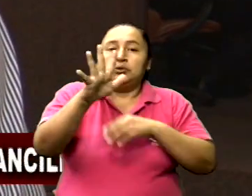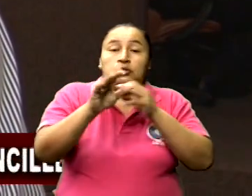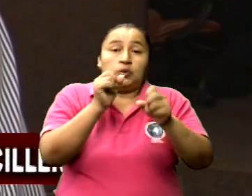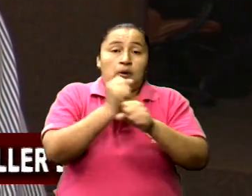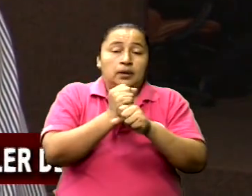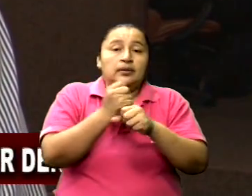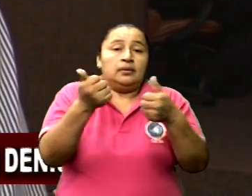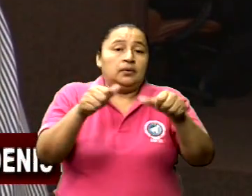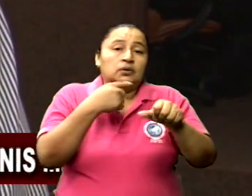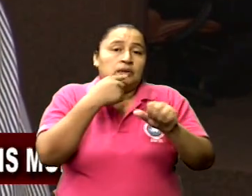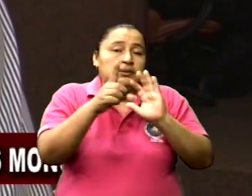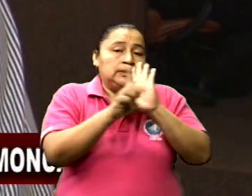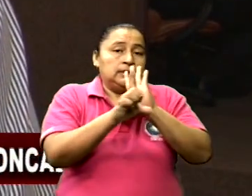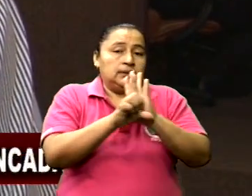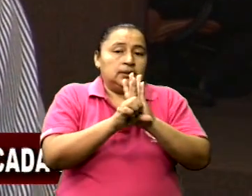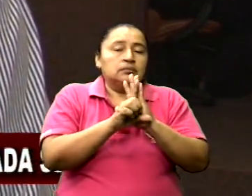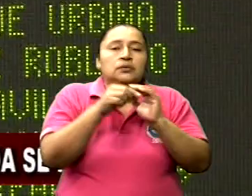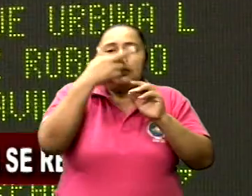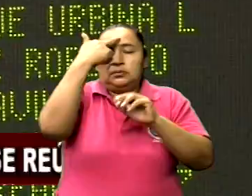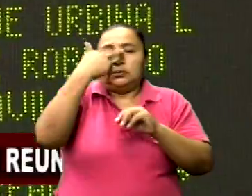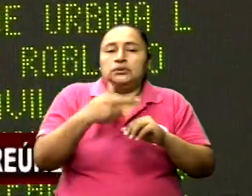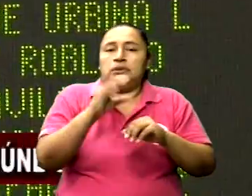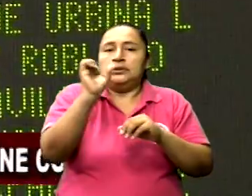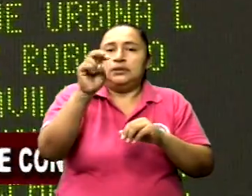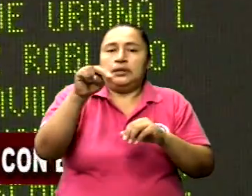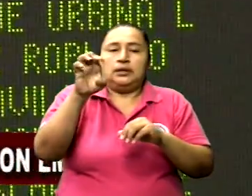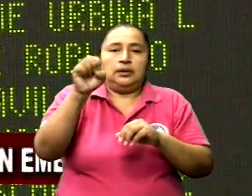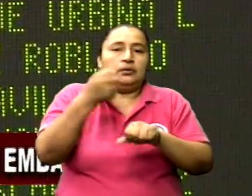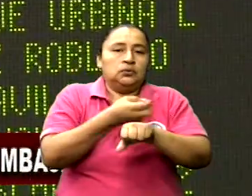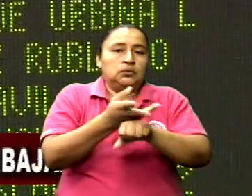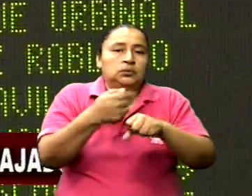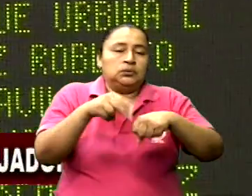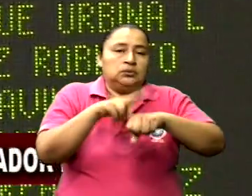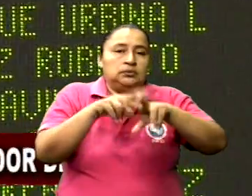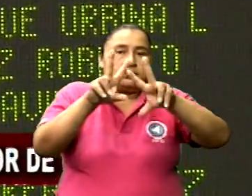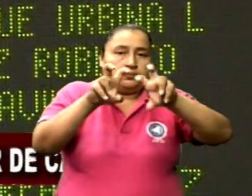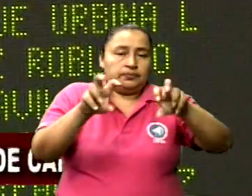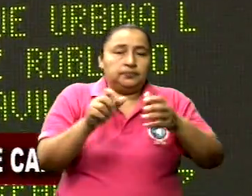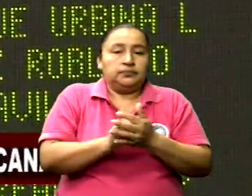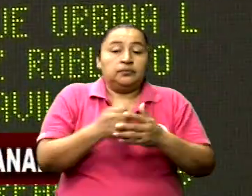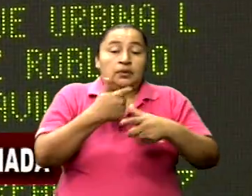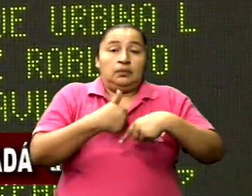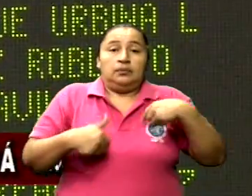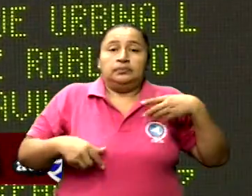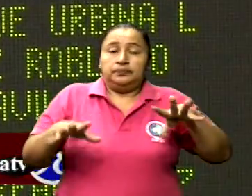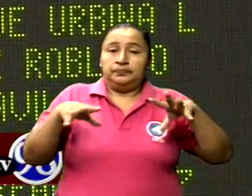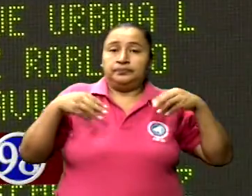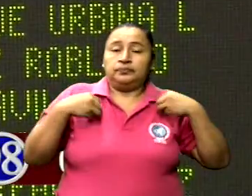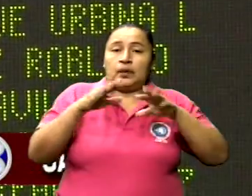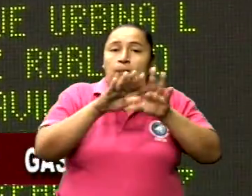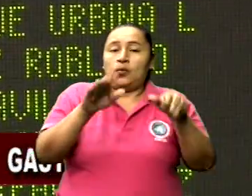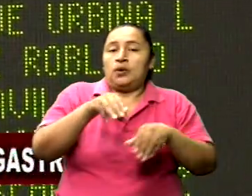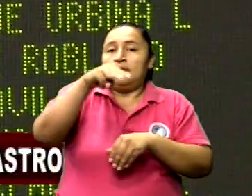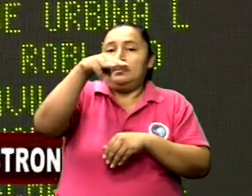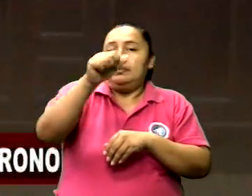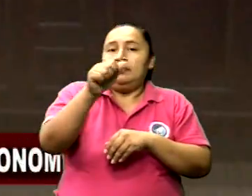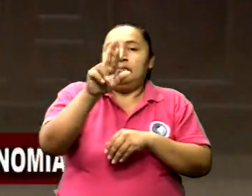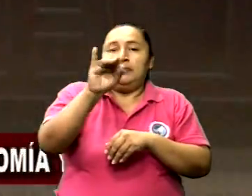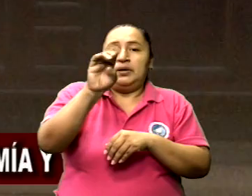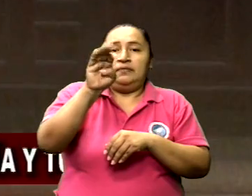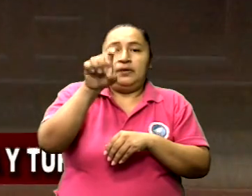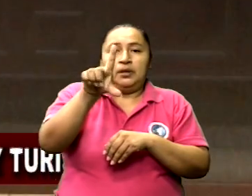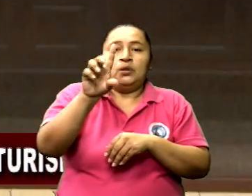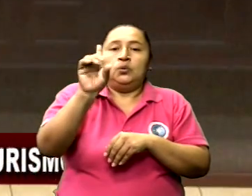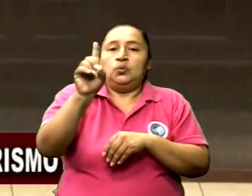que establece la ley, a cargo del Consejo Nacional de Evaluación y Acreditación. La presidencia la asumirá la doctora Maribel Duries